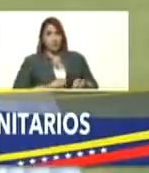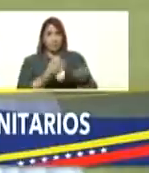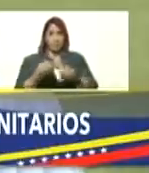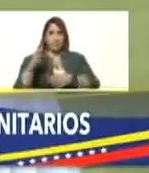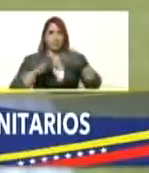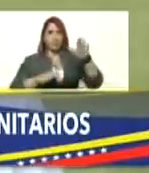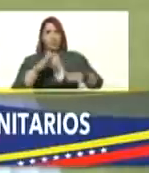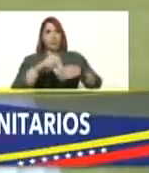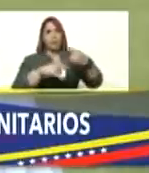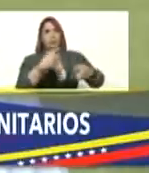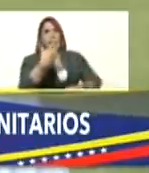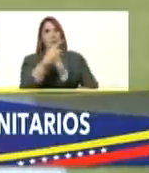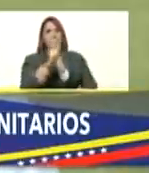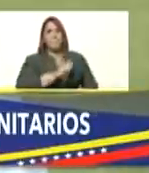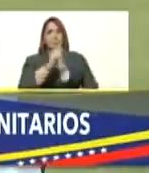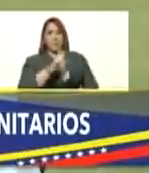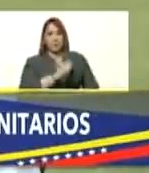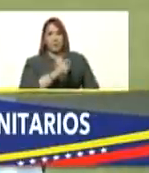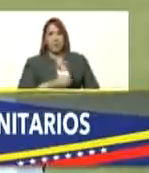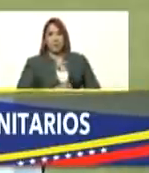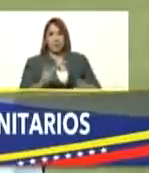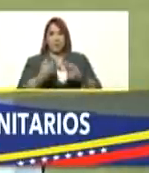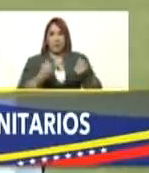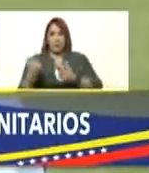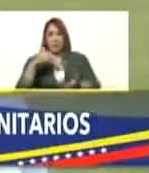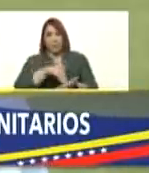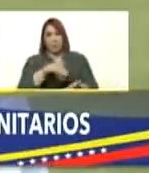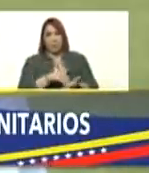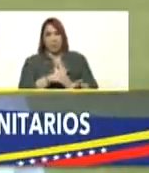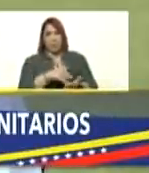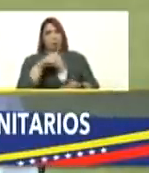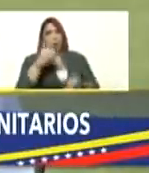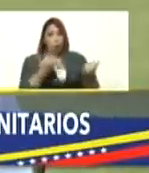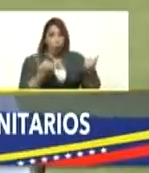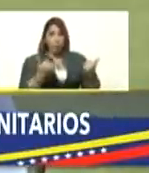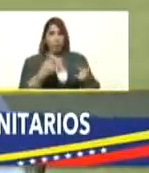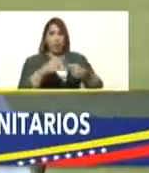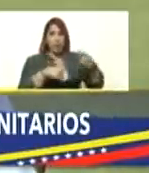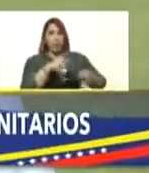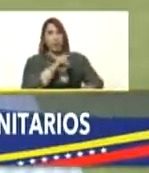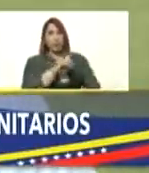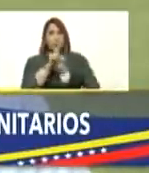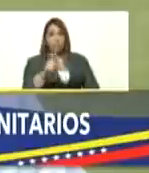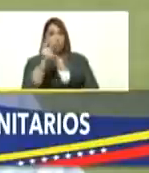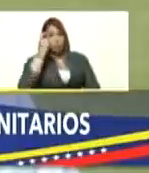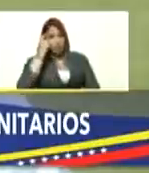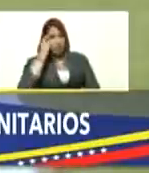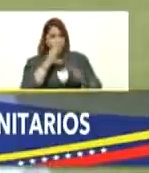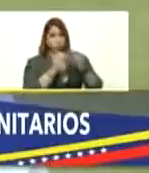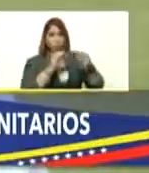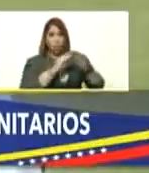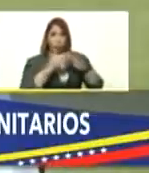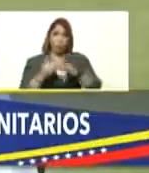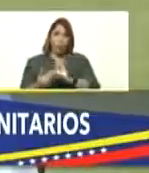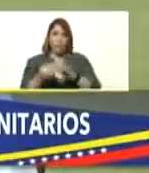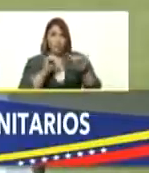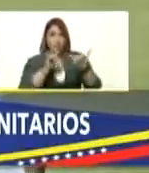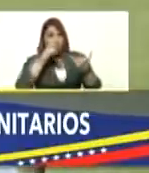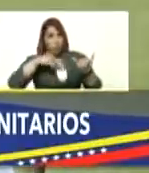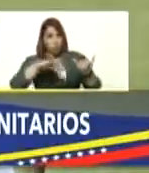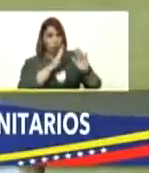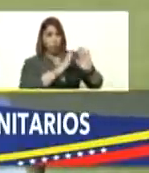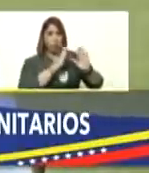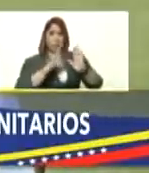promedio cada 3 meses a Miranda. Hoy llega en promedio cada 21 días a todas las comunidades, y es porque el pueblo se ha organizado a través de